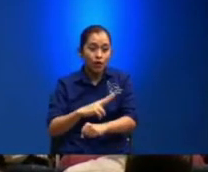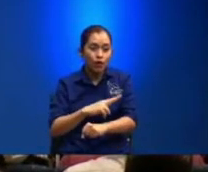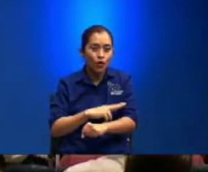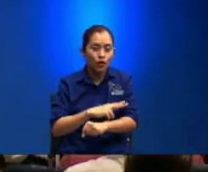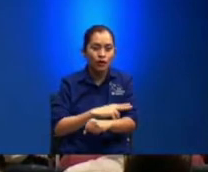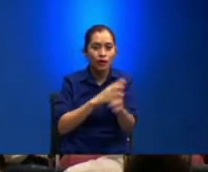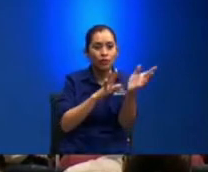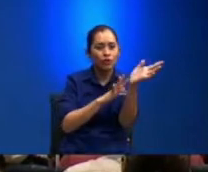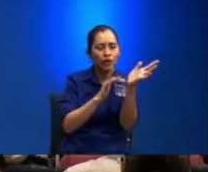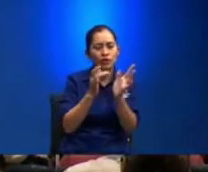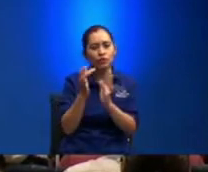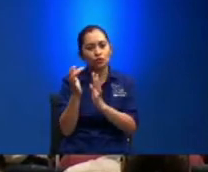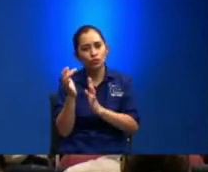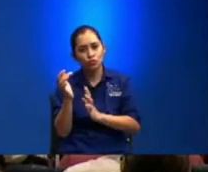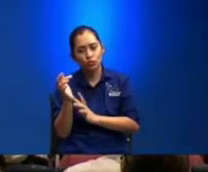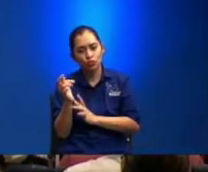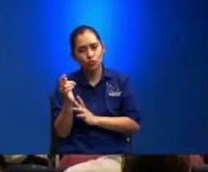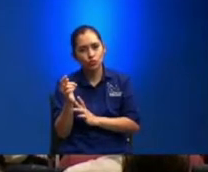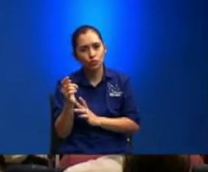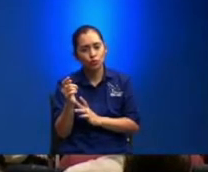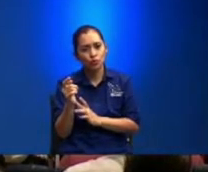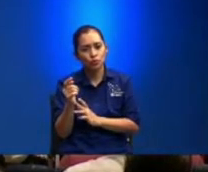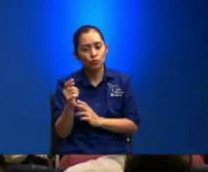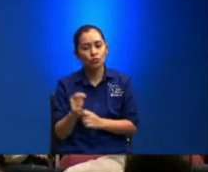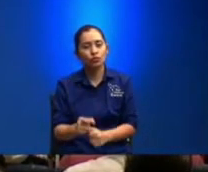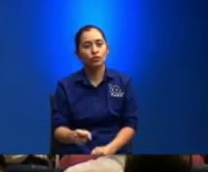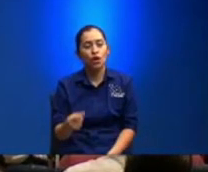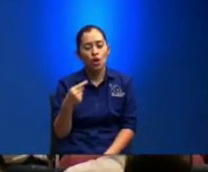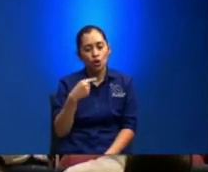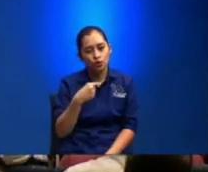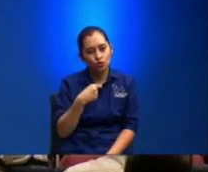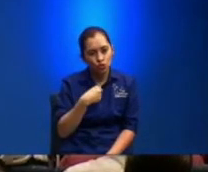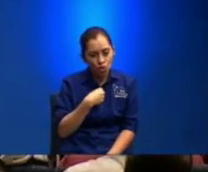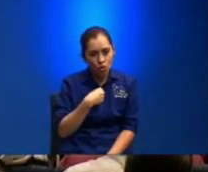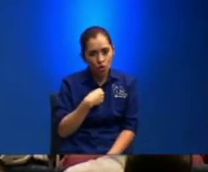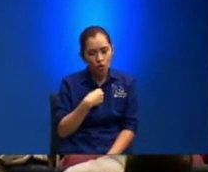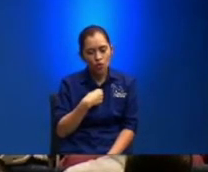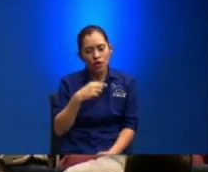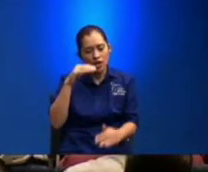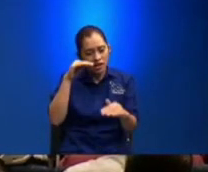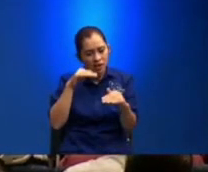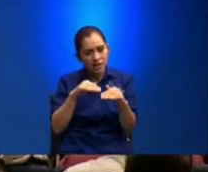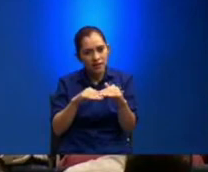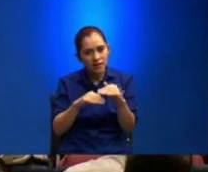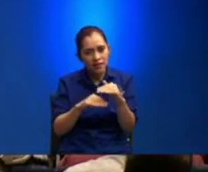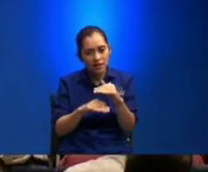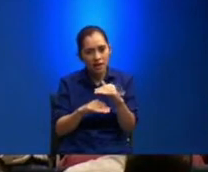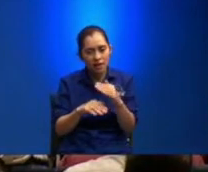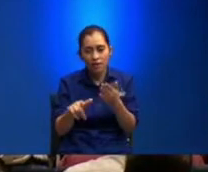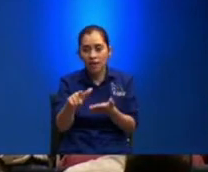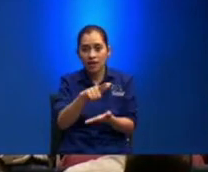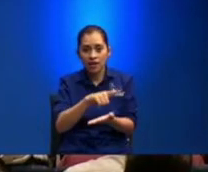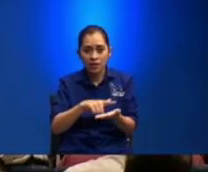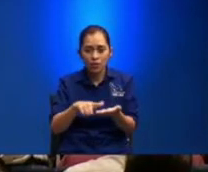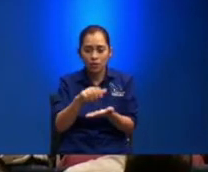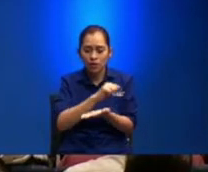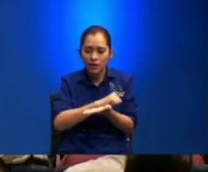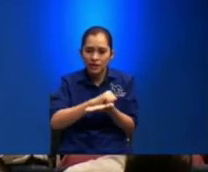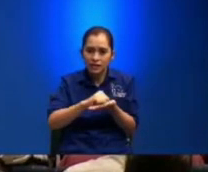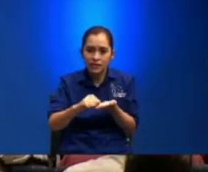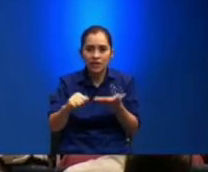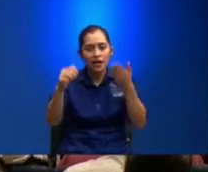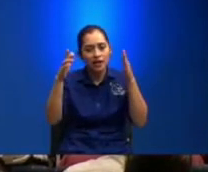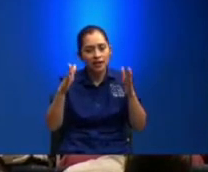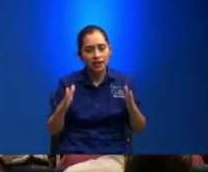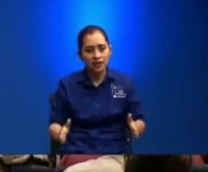sacrificaban constantemente que les cubría sus pecados el que entraba en el lugar santizo yo soy yo soy yo